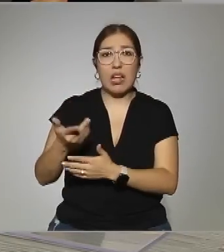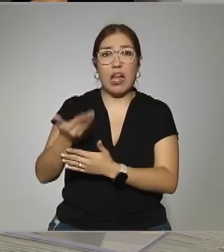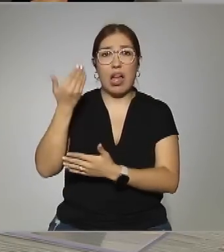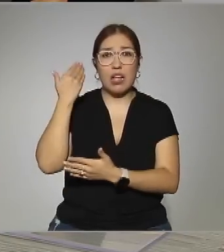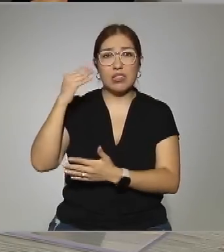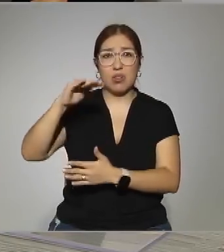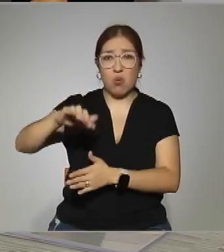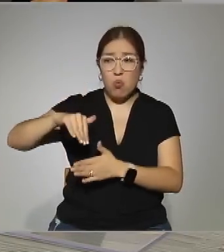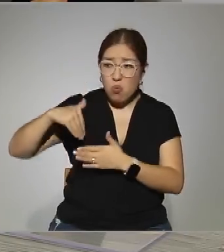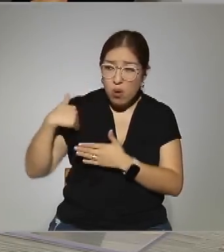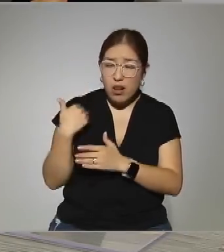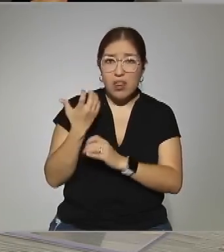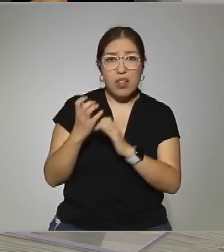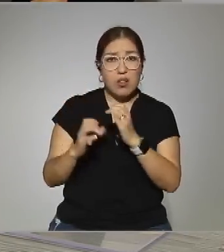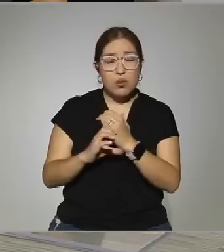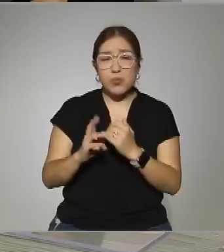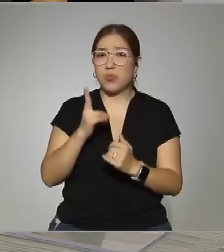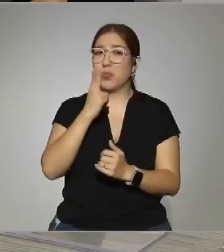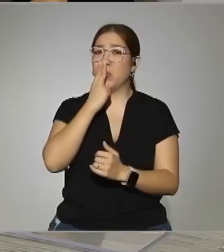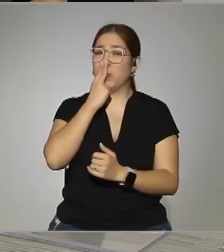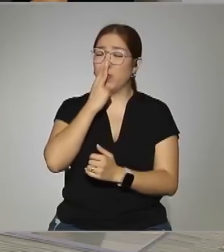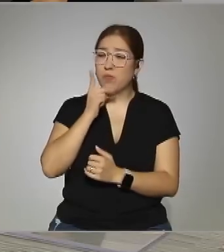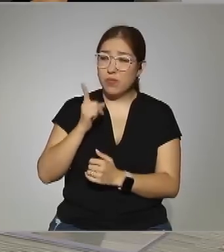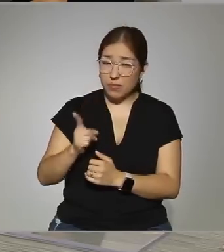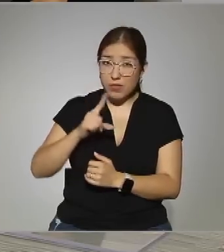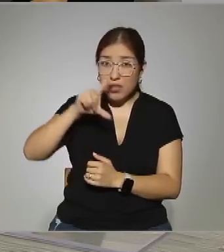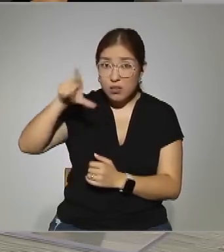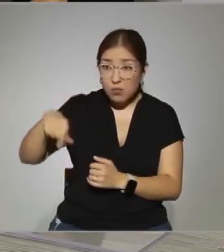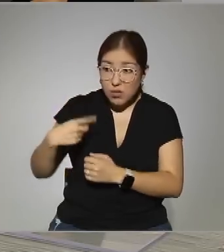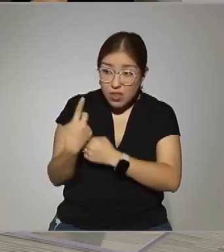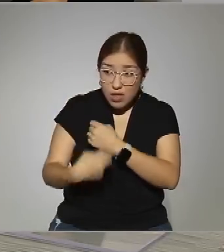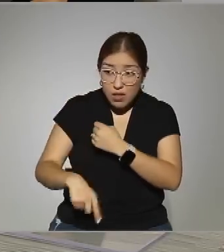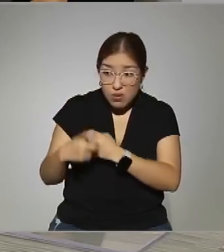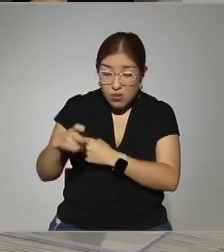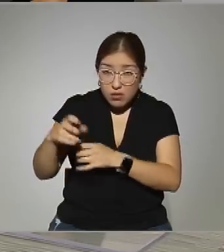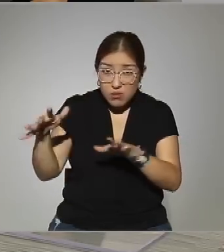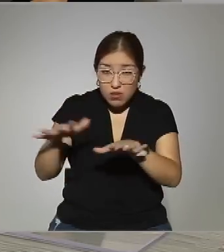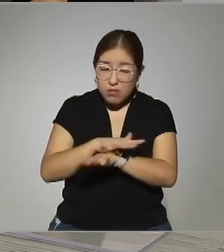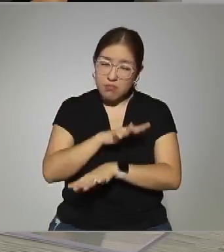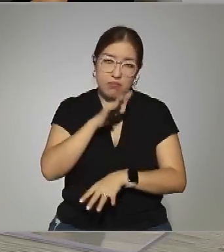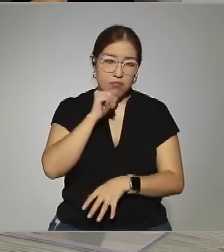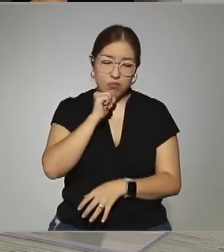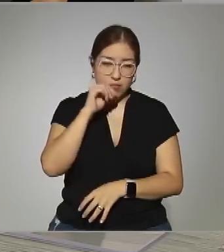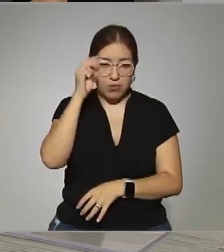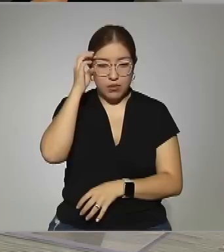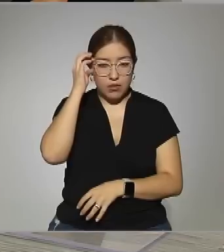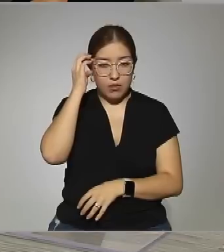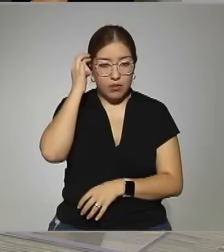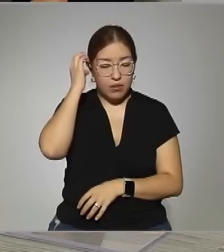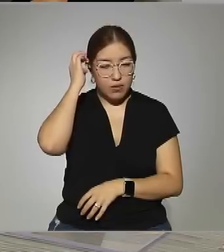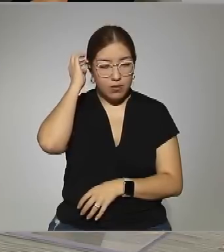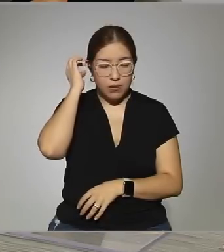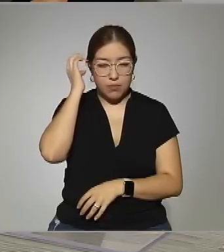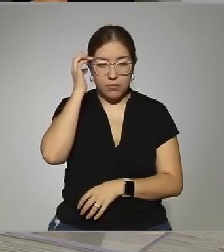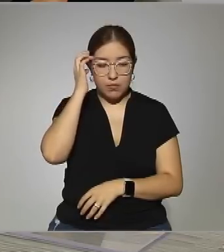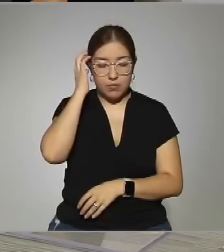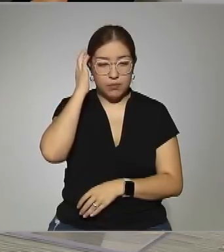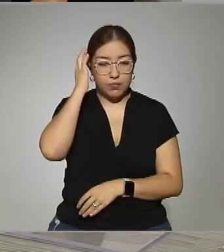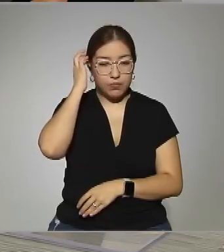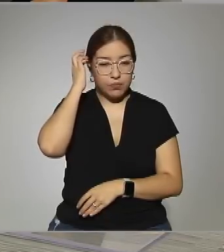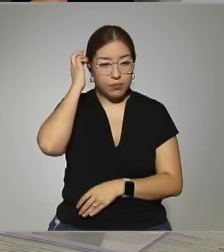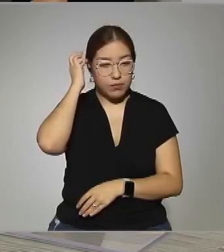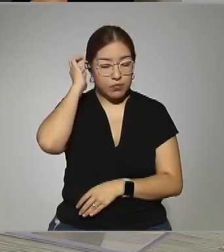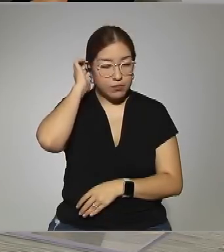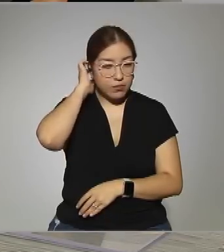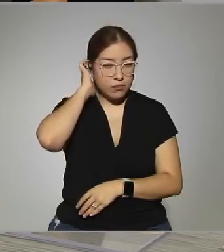eran muy especiales y ahí resarcir el daño es muy complicado. Otra persona que también a lo mejor perdió algunas cosas y hay una remuneración o